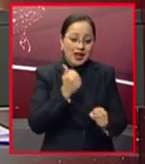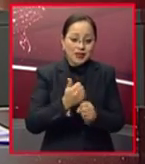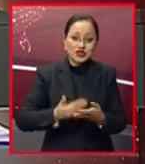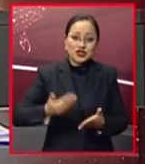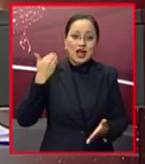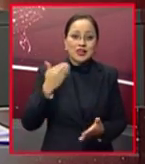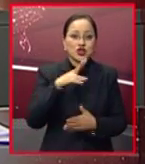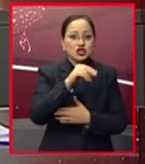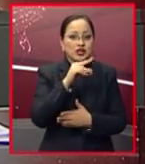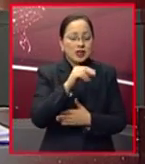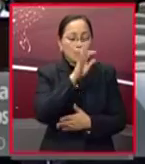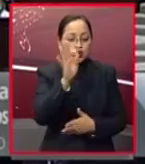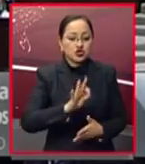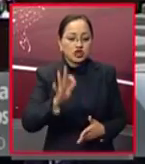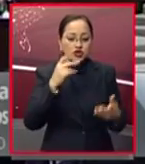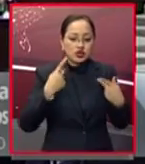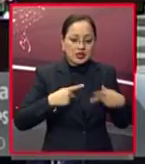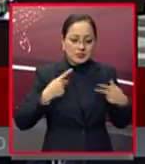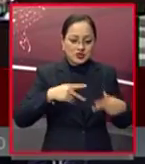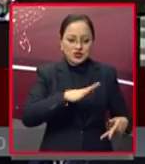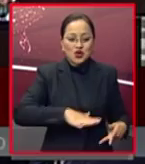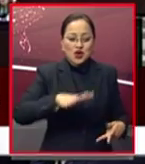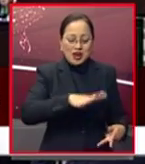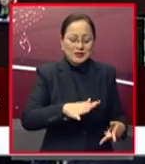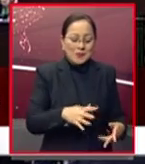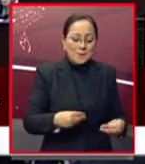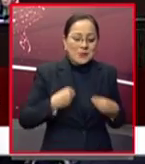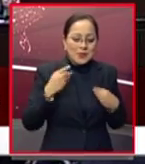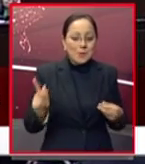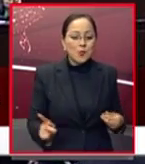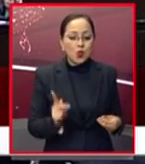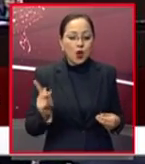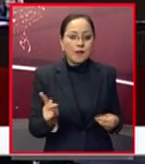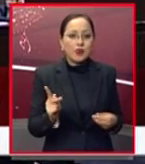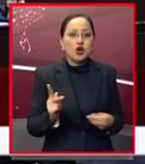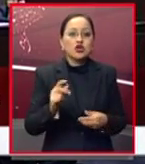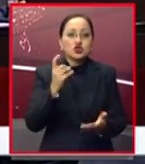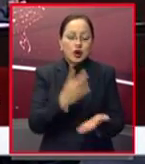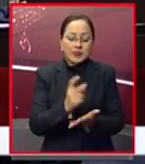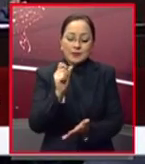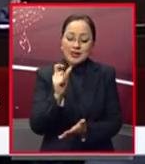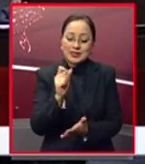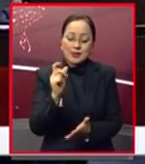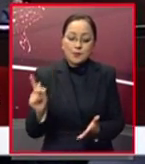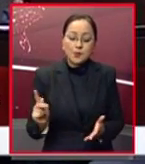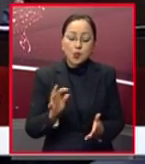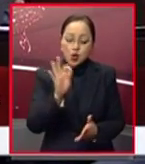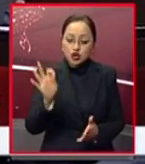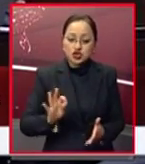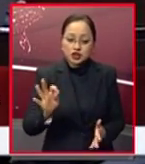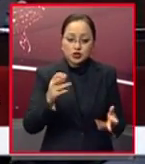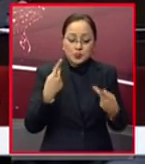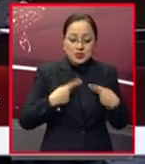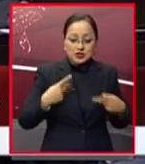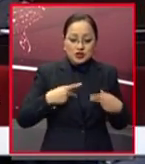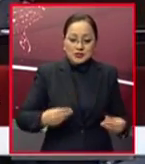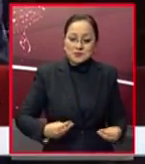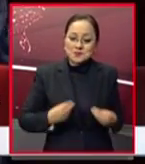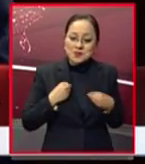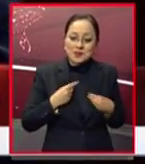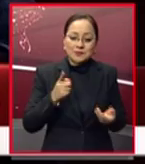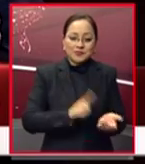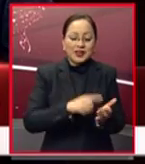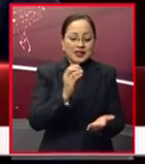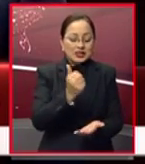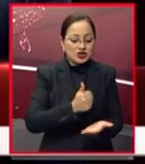de la población era rural y 20% urbana, números que en 2016 se han invertido. En ese sentido y en ese contexto,